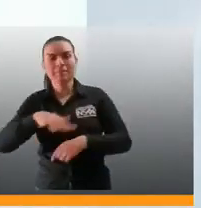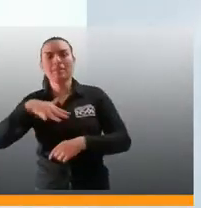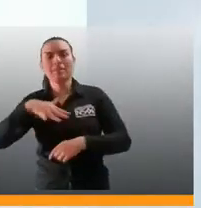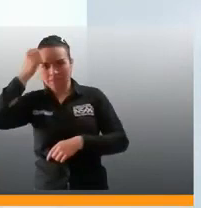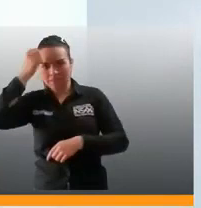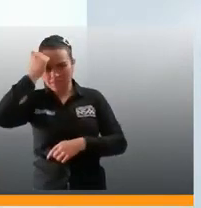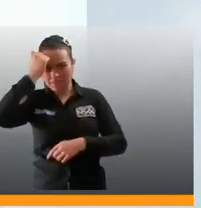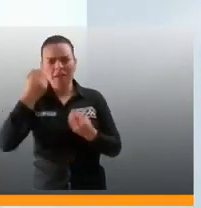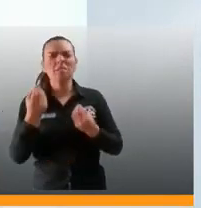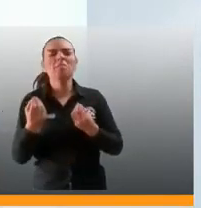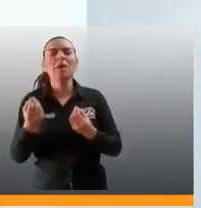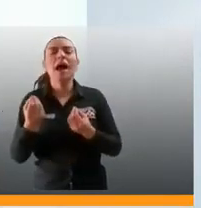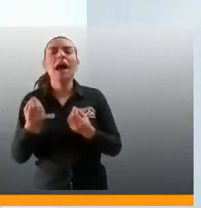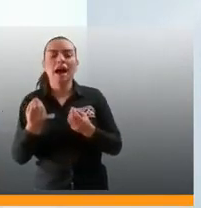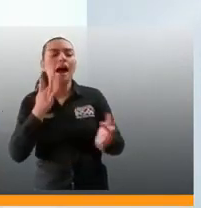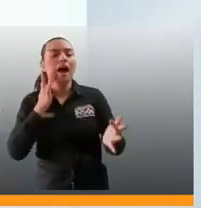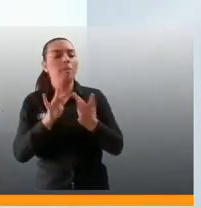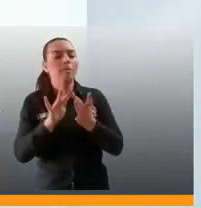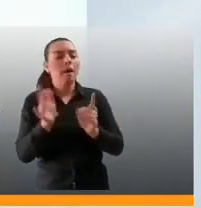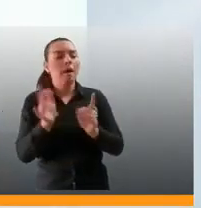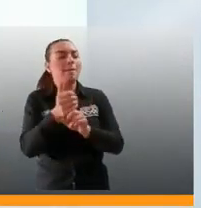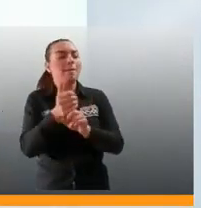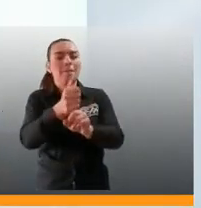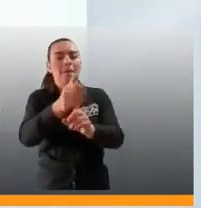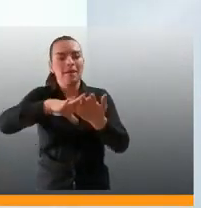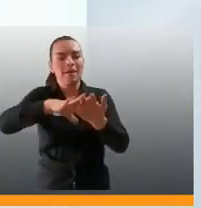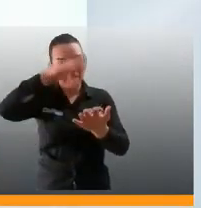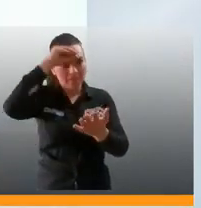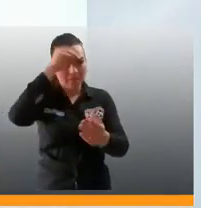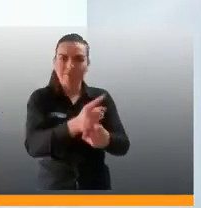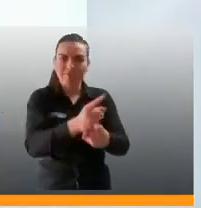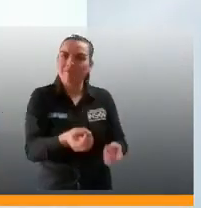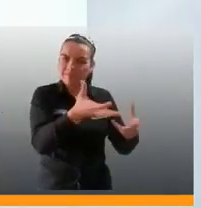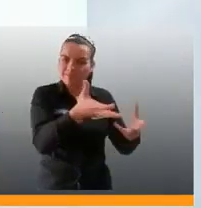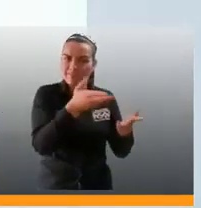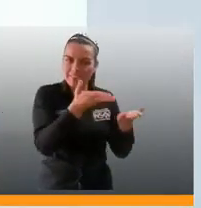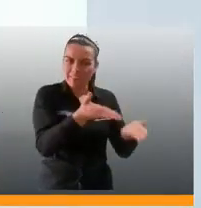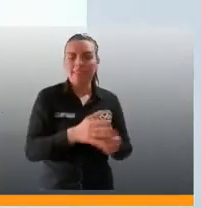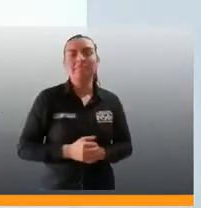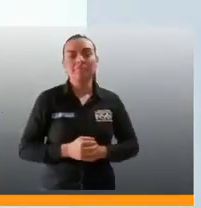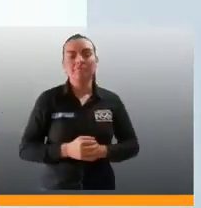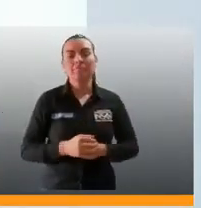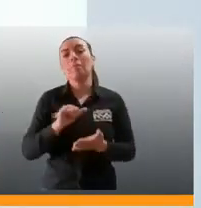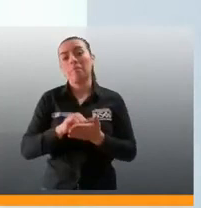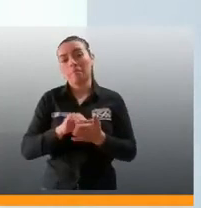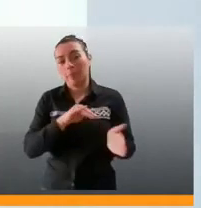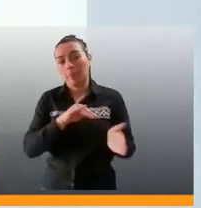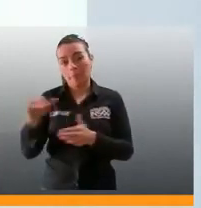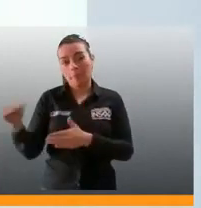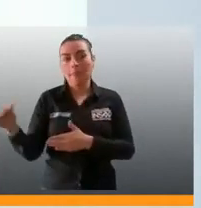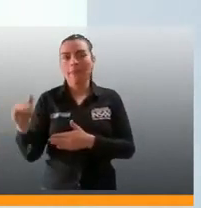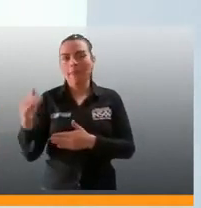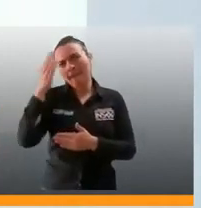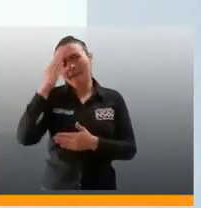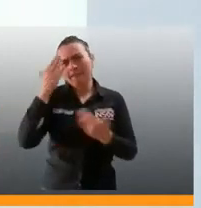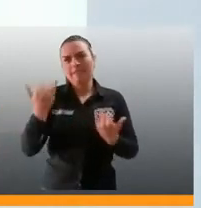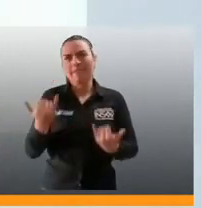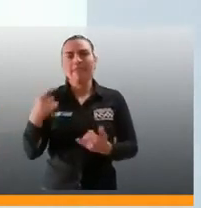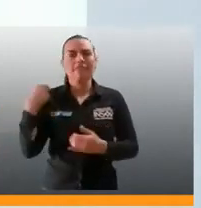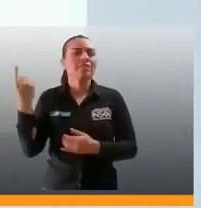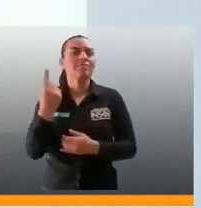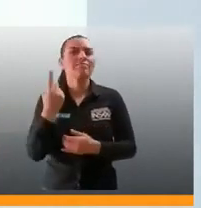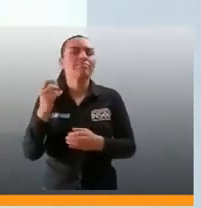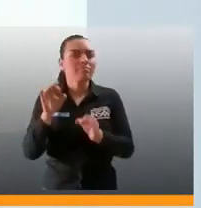poder lograr los objetivos de aprendizaje de dicho curso. Yo creo que acá estamos llamados a aplicar el